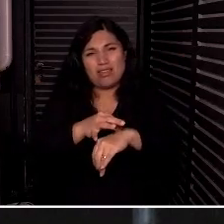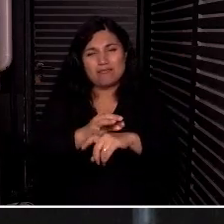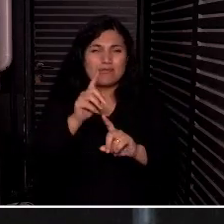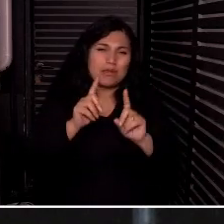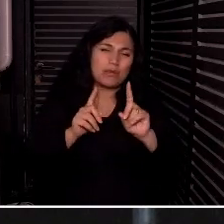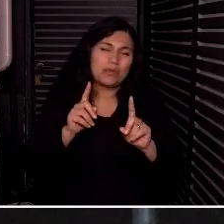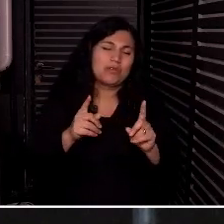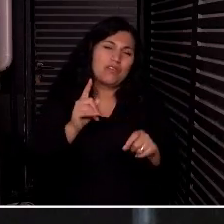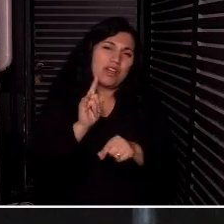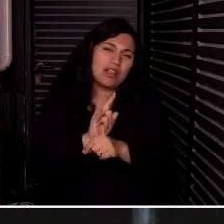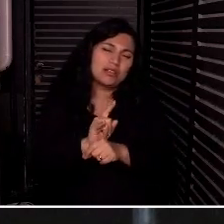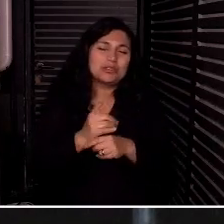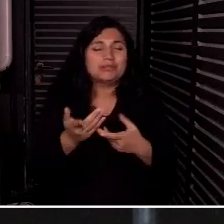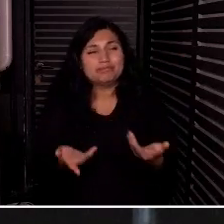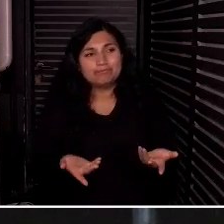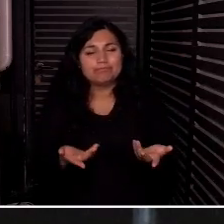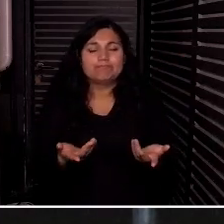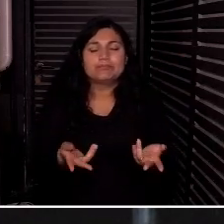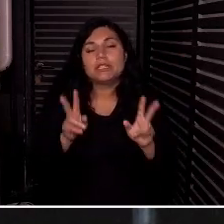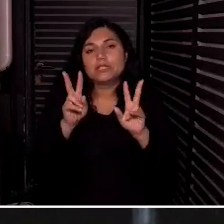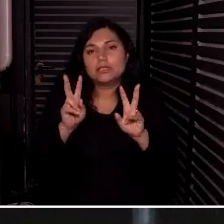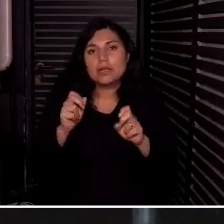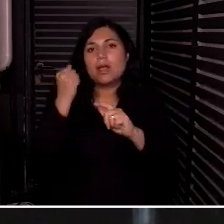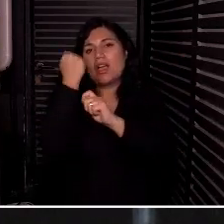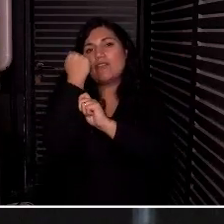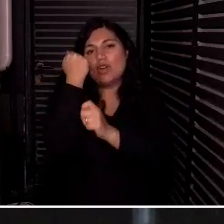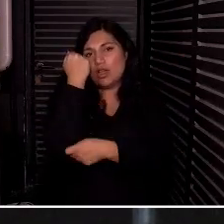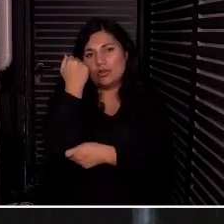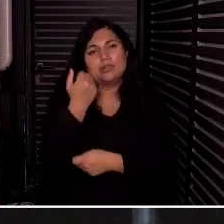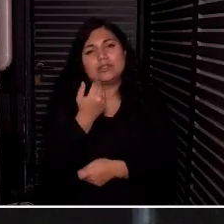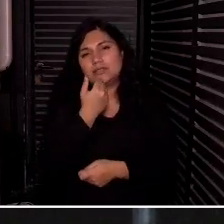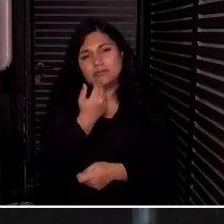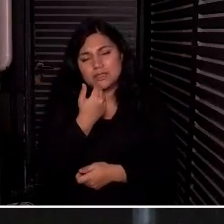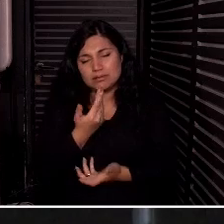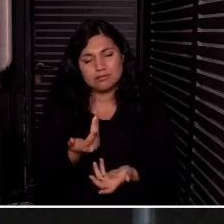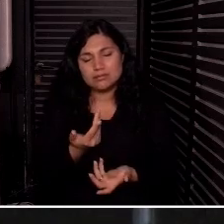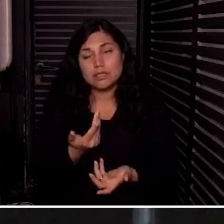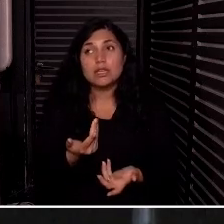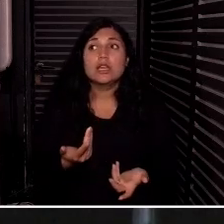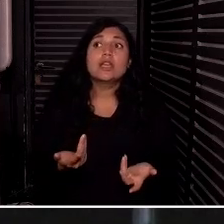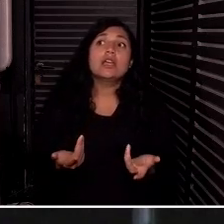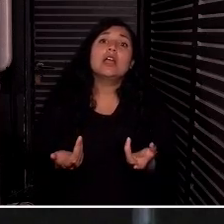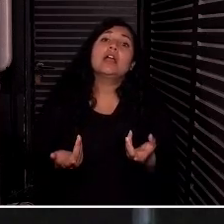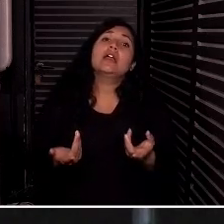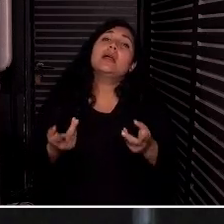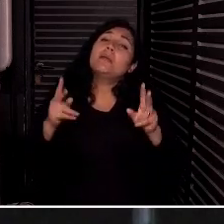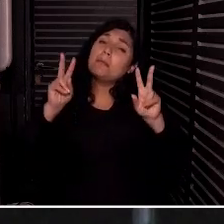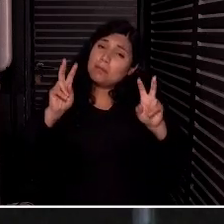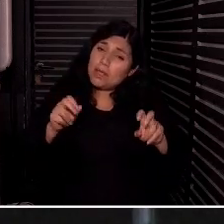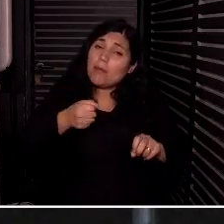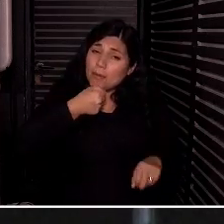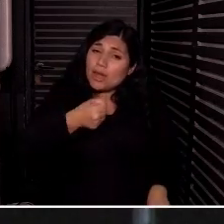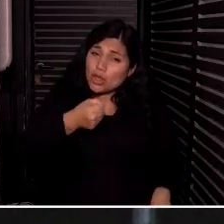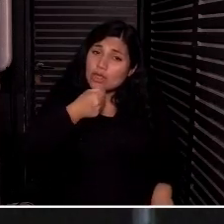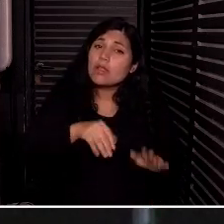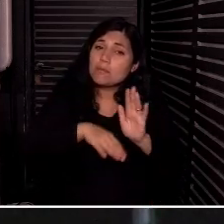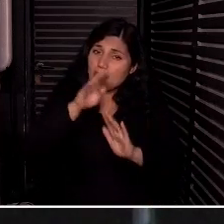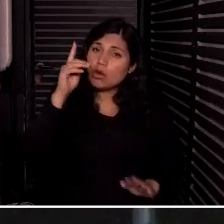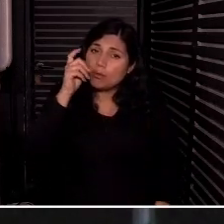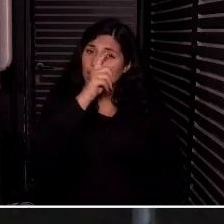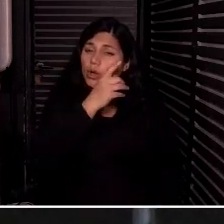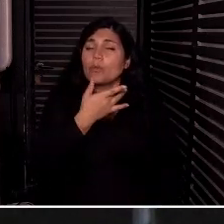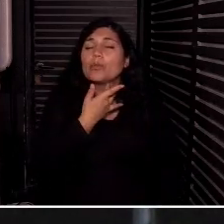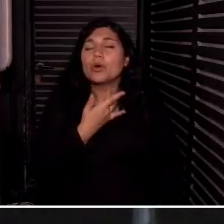decir bueno el tema de los abogados y en el tema de los periodistas es como más complejo porque